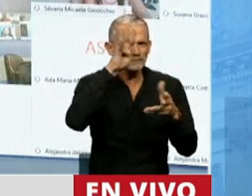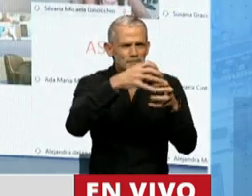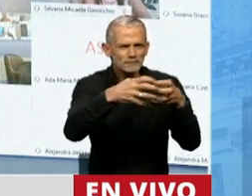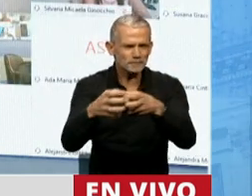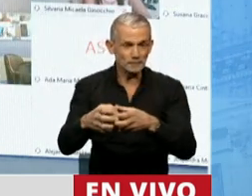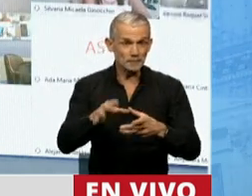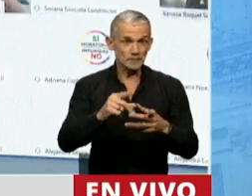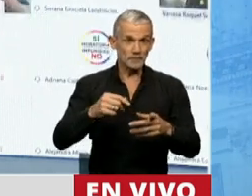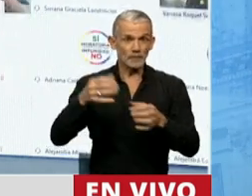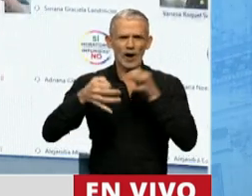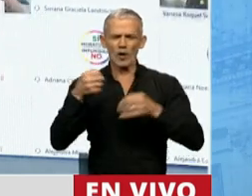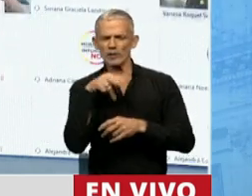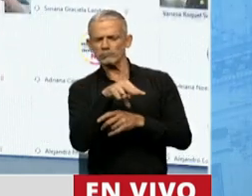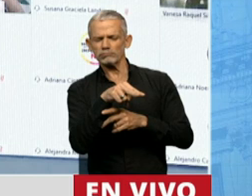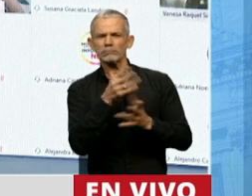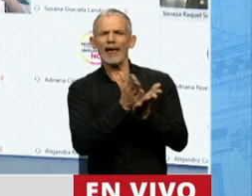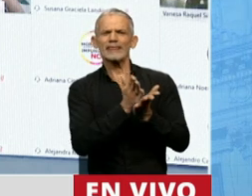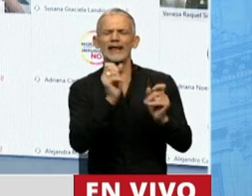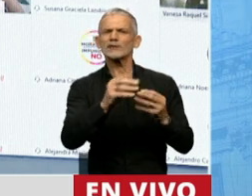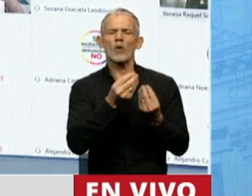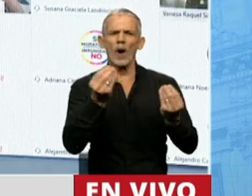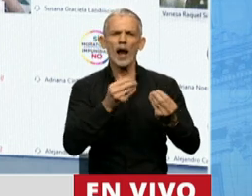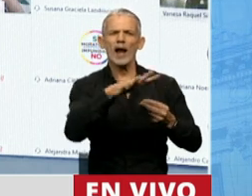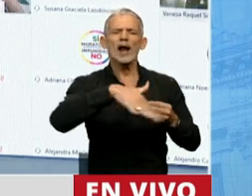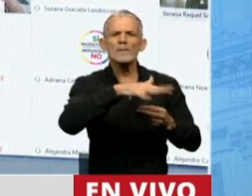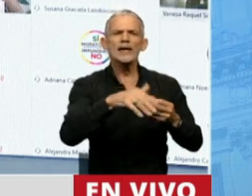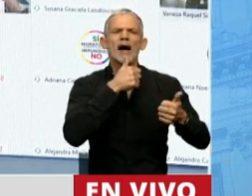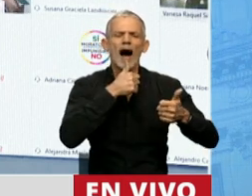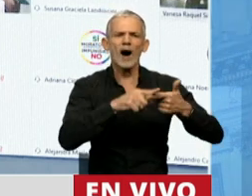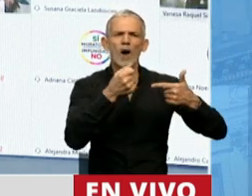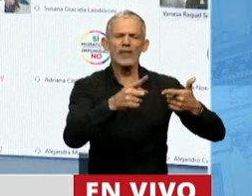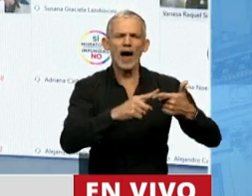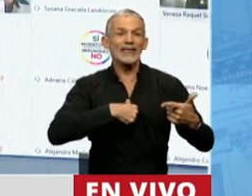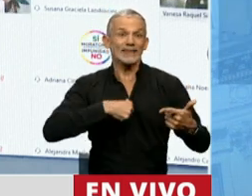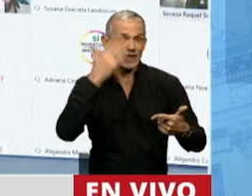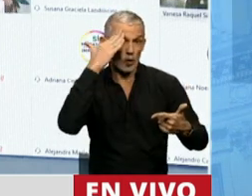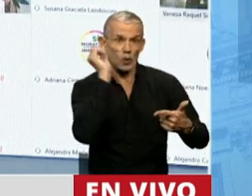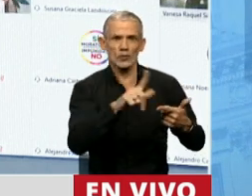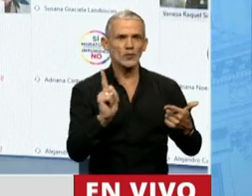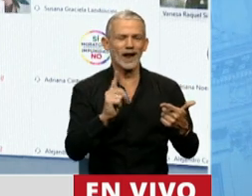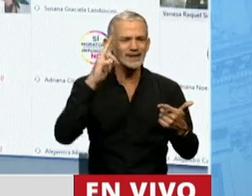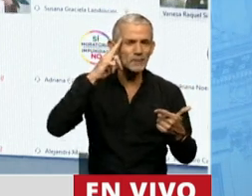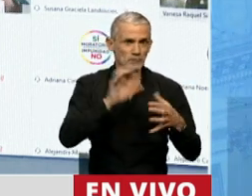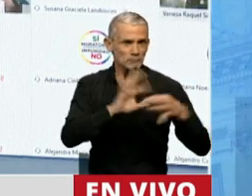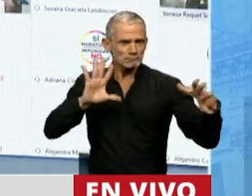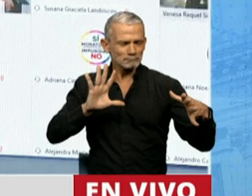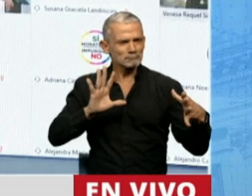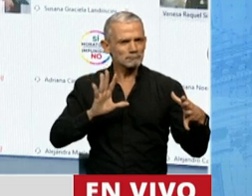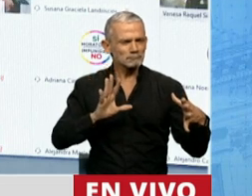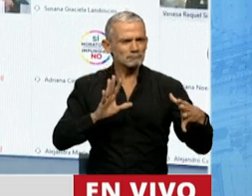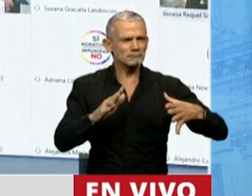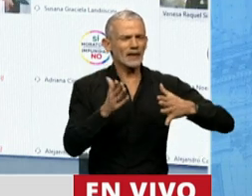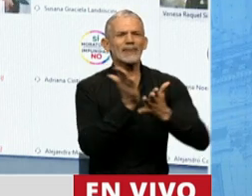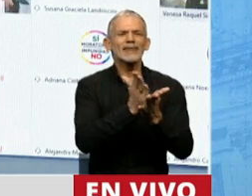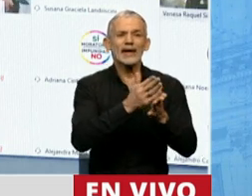analizó los derechos a un ambiente sano a la alimentación adecuada al agua y a la identidad cultural en forma Autónoma este